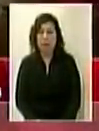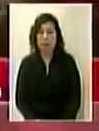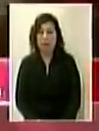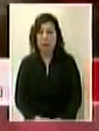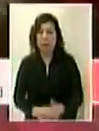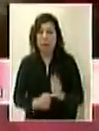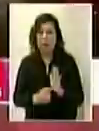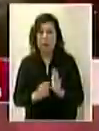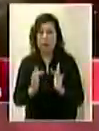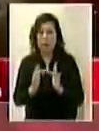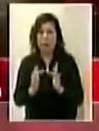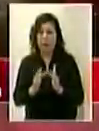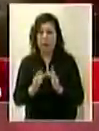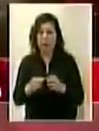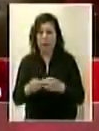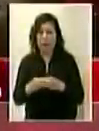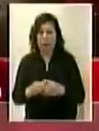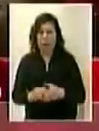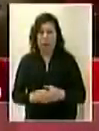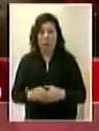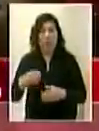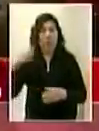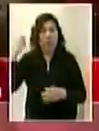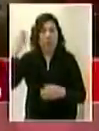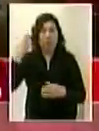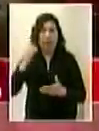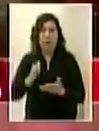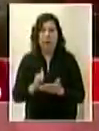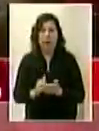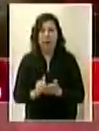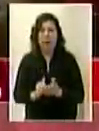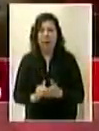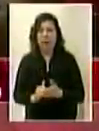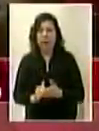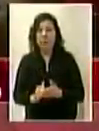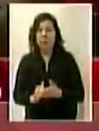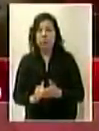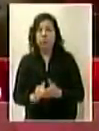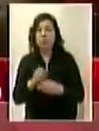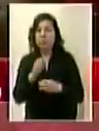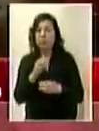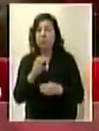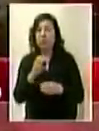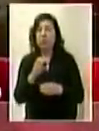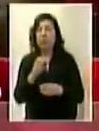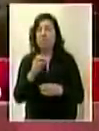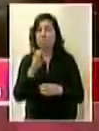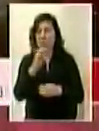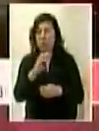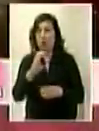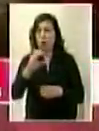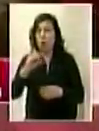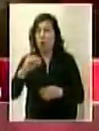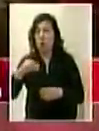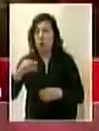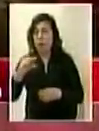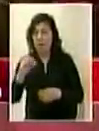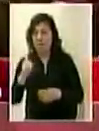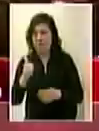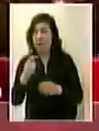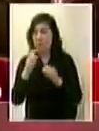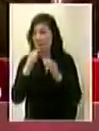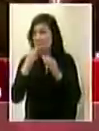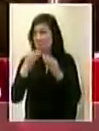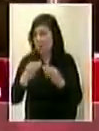la posición del partido oficialista en el conflicto sobre Minas Conga. ¿Ha sido